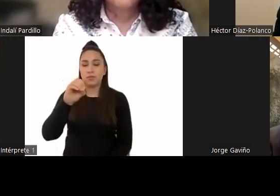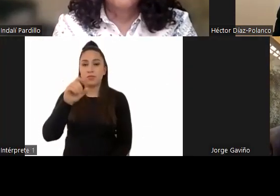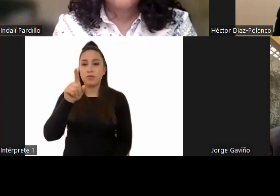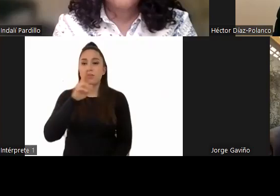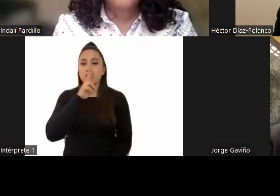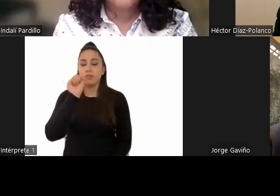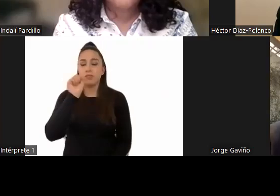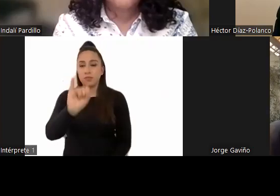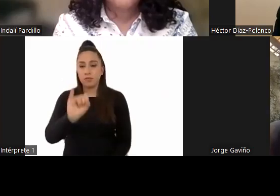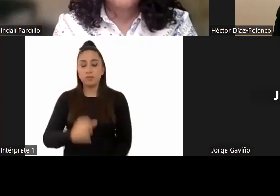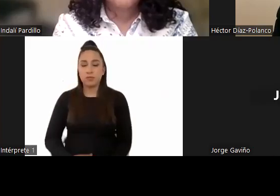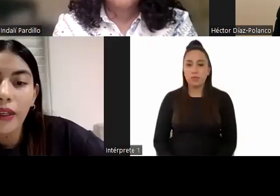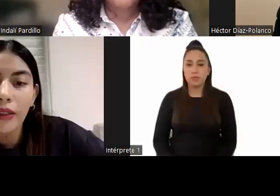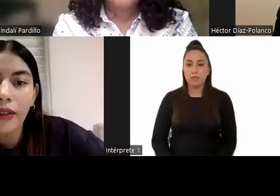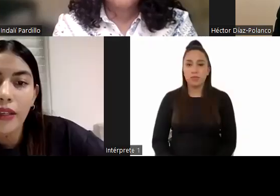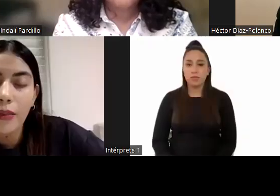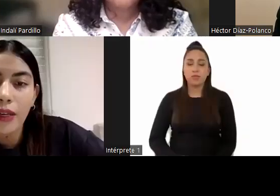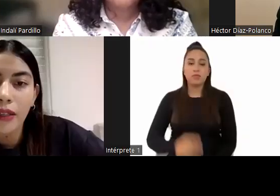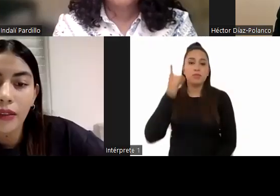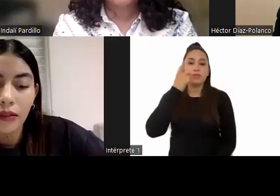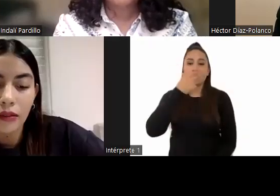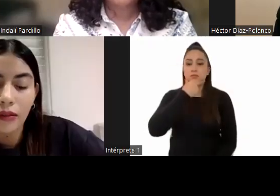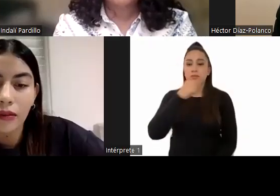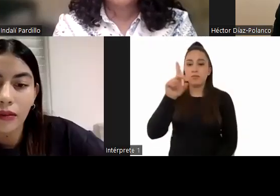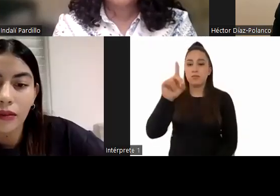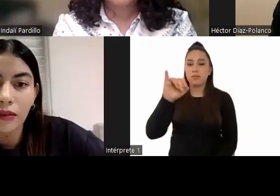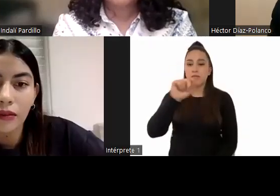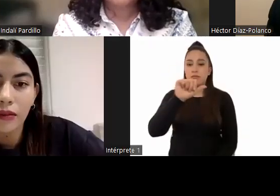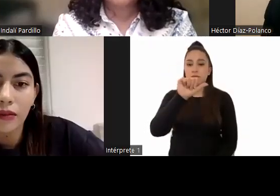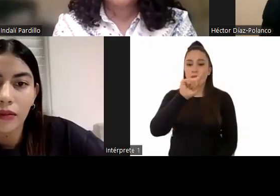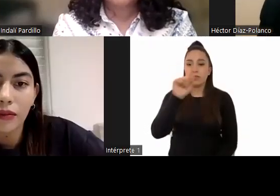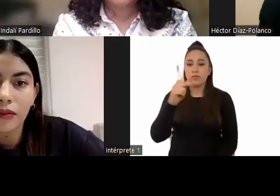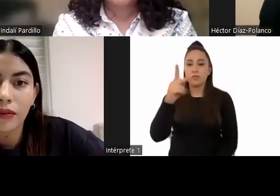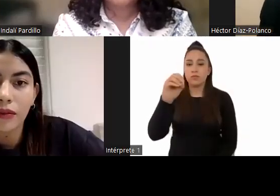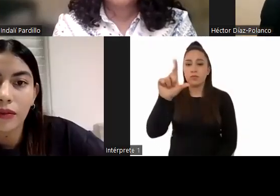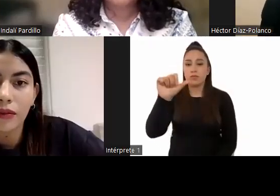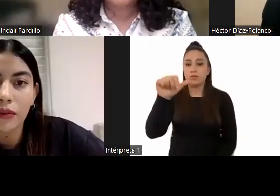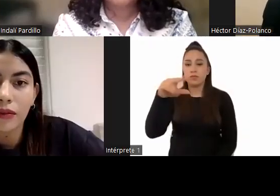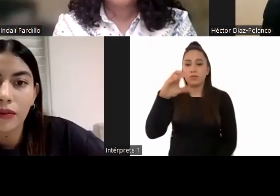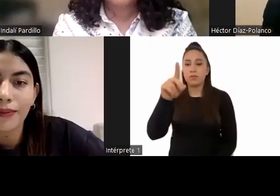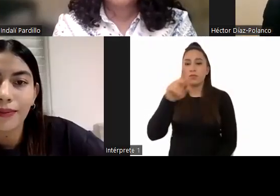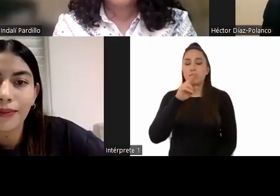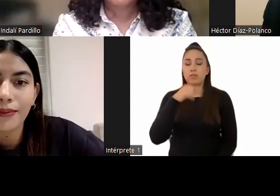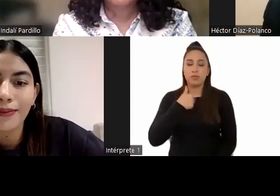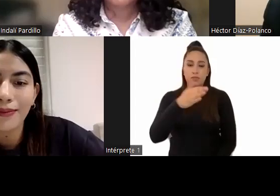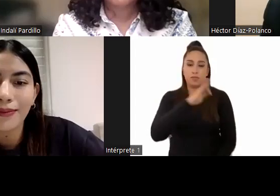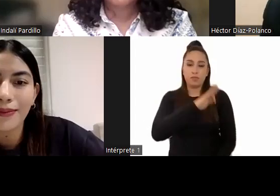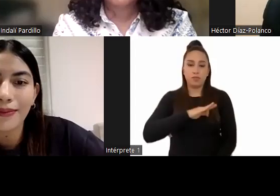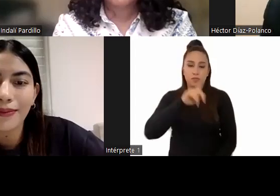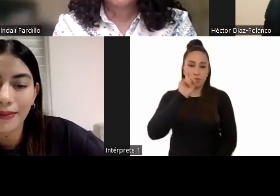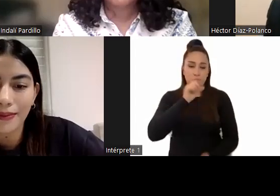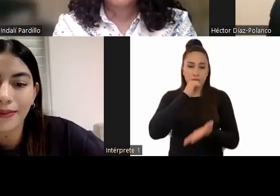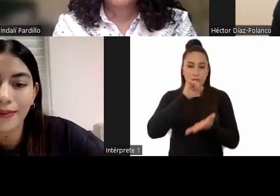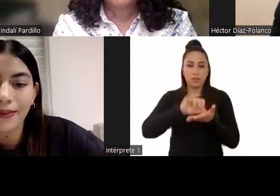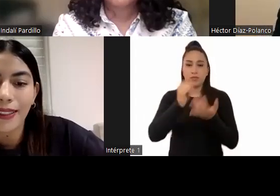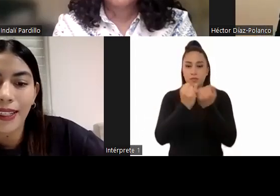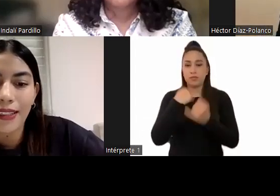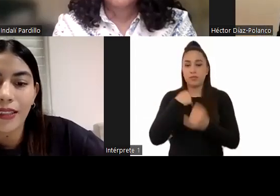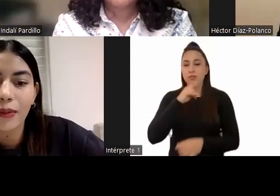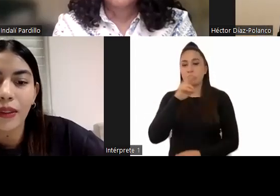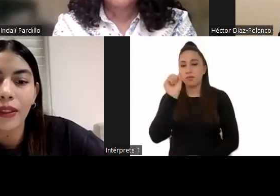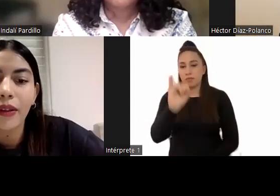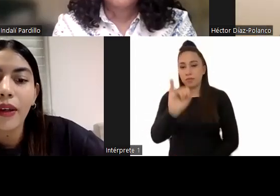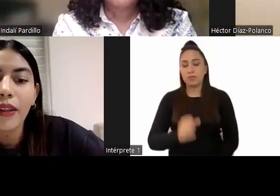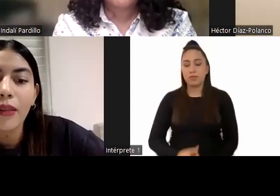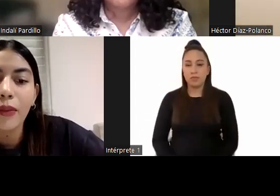sí. Diputado Héctor Díaz Polanco. Felicito a la proponente y voto a favor.